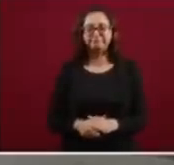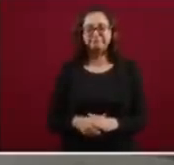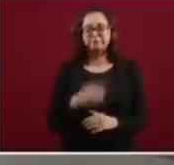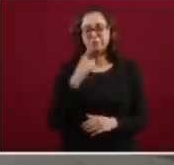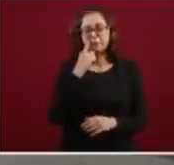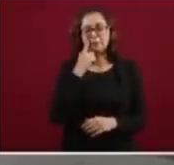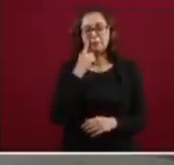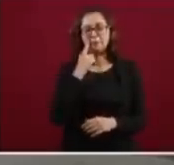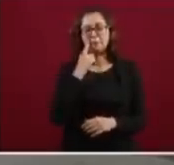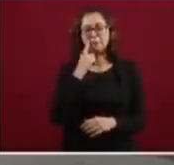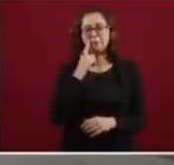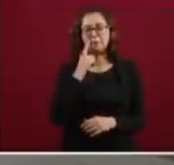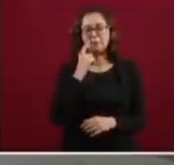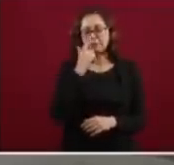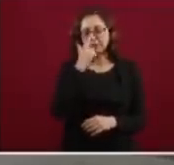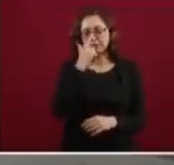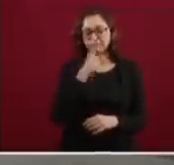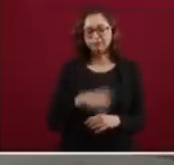respuestas